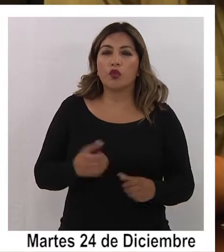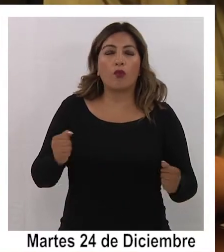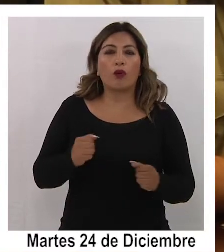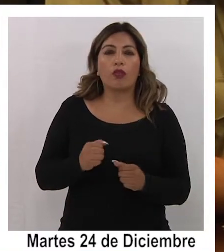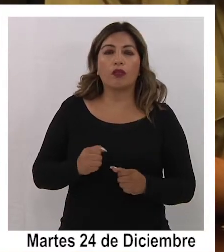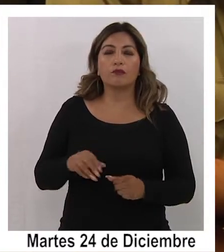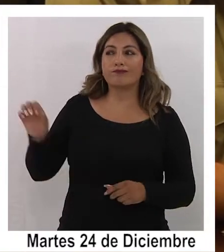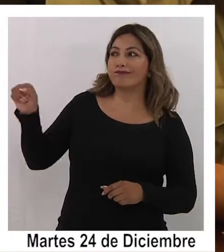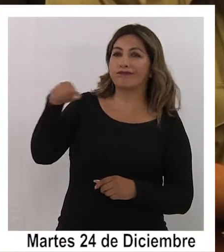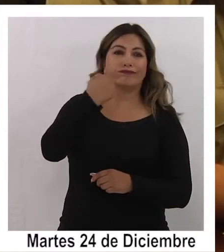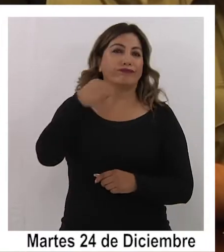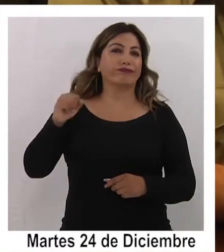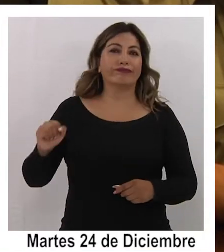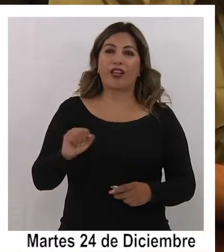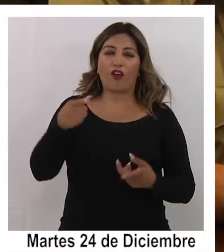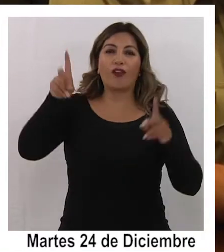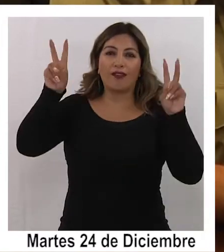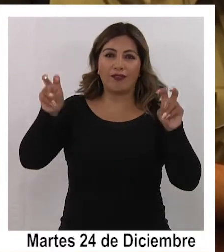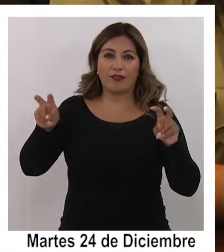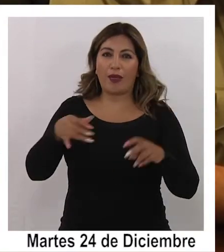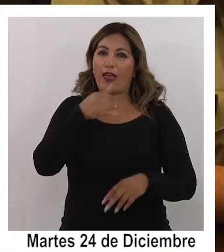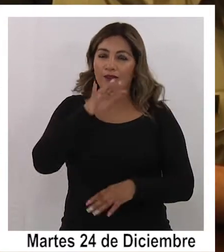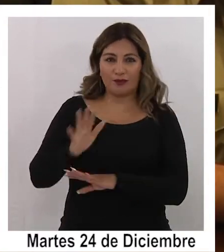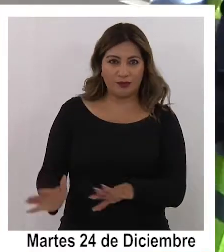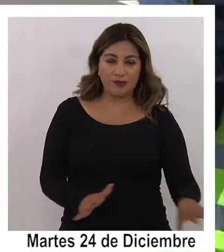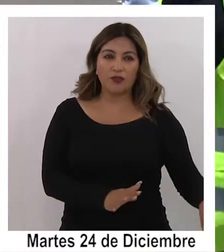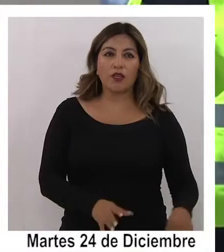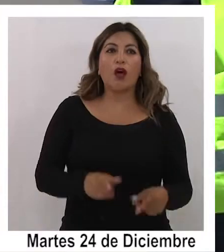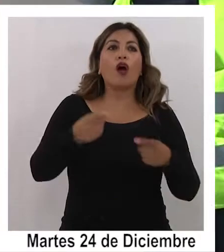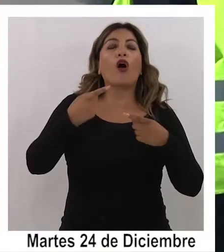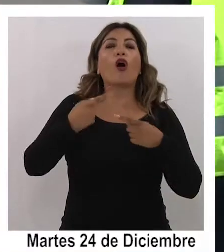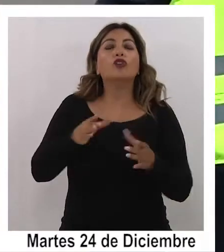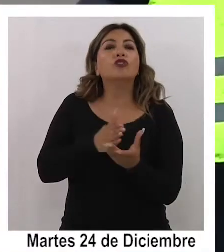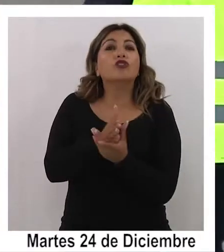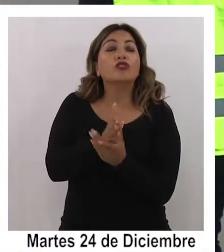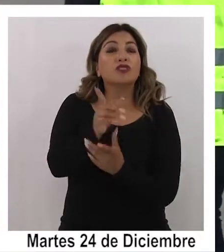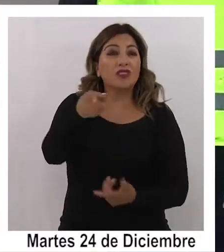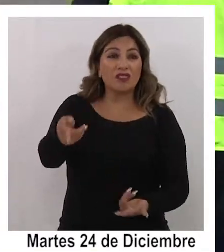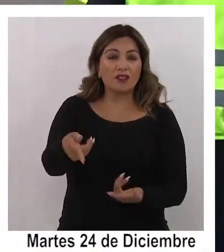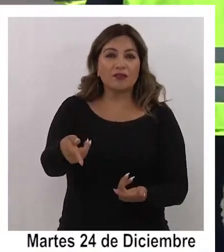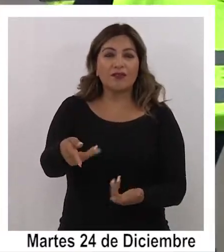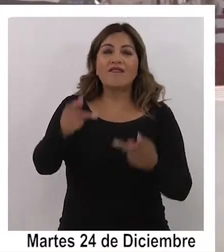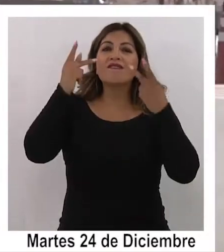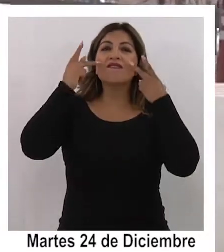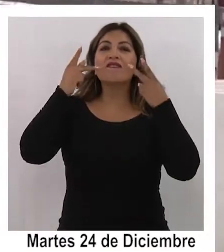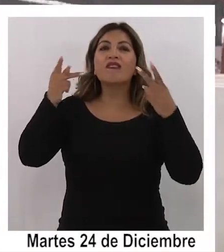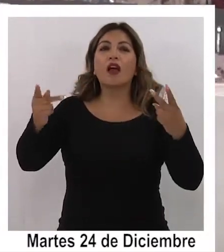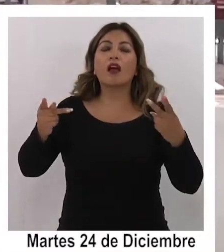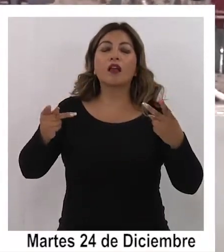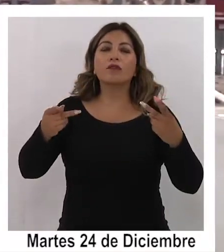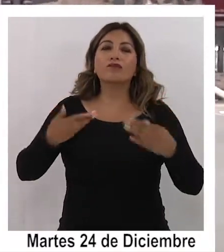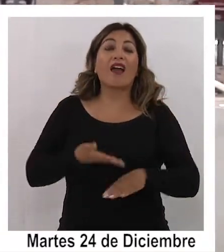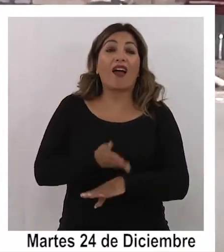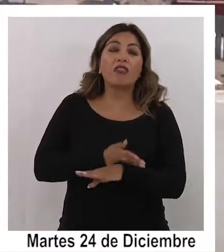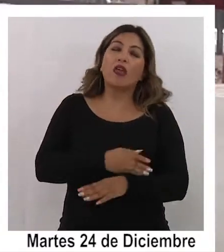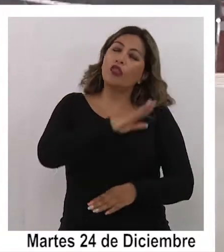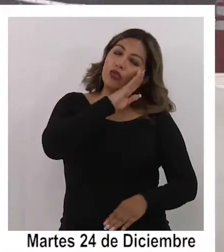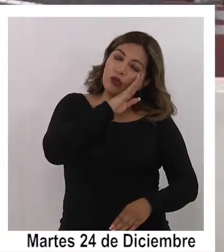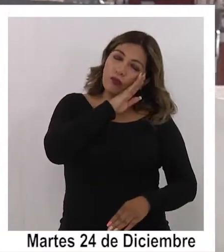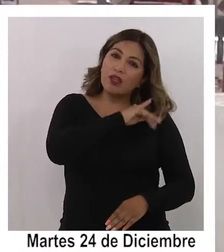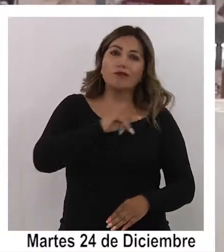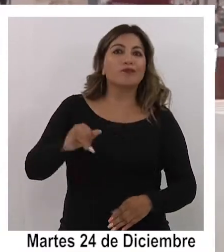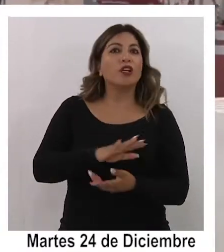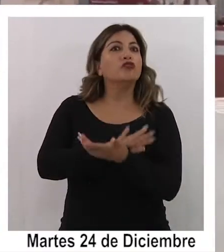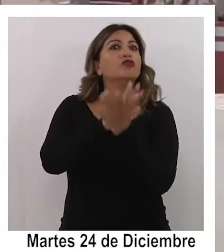distraiga a la conducción. Otra de las recomendaciones es viajar descansados